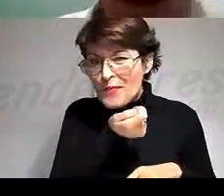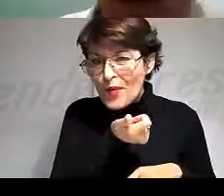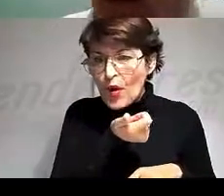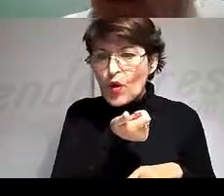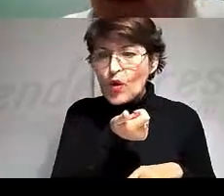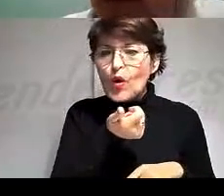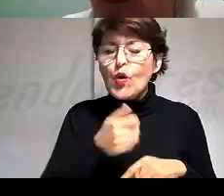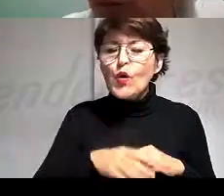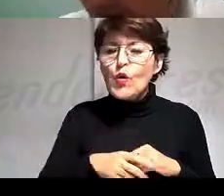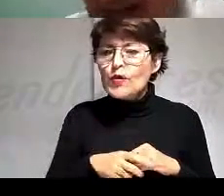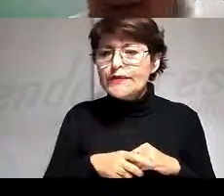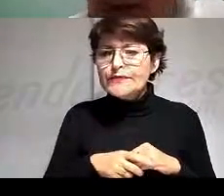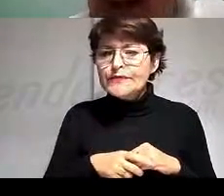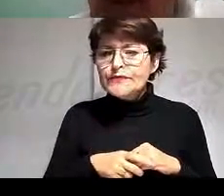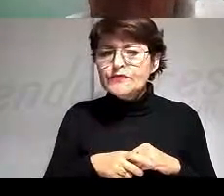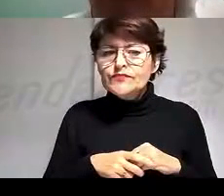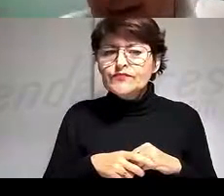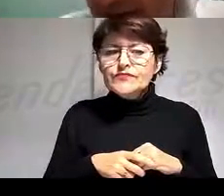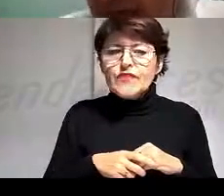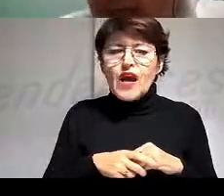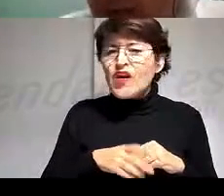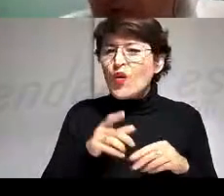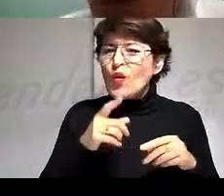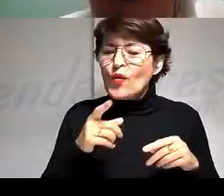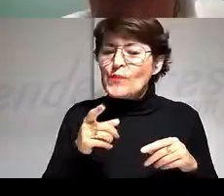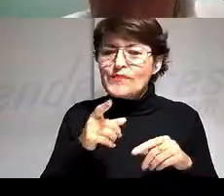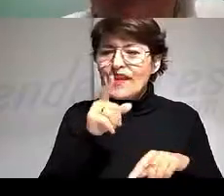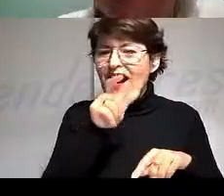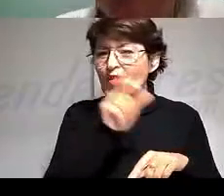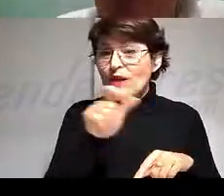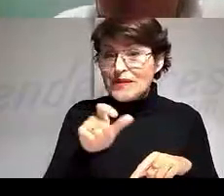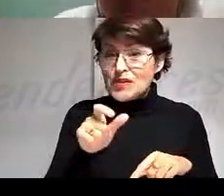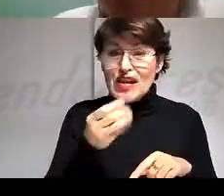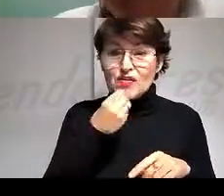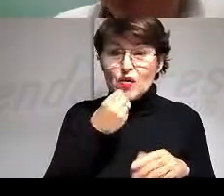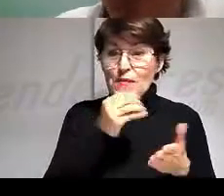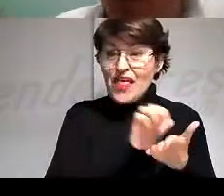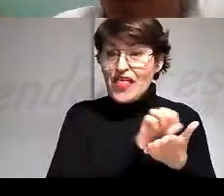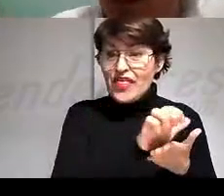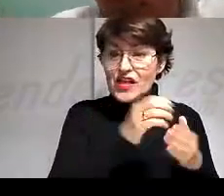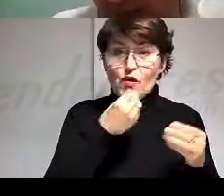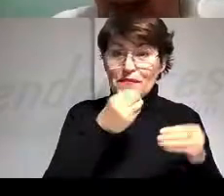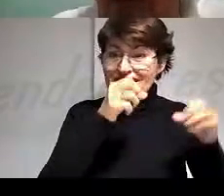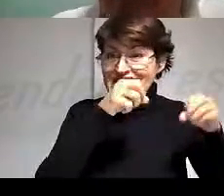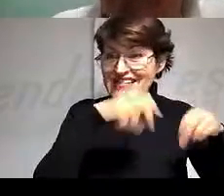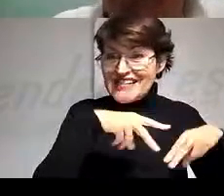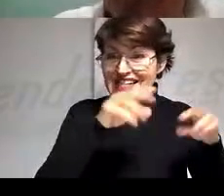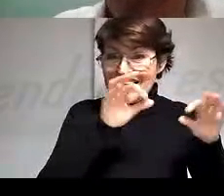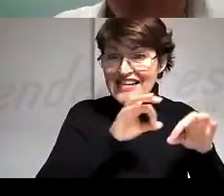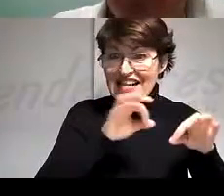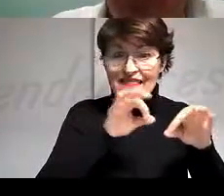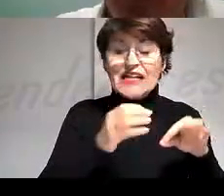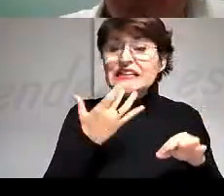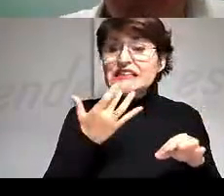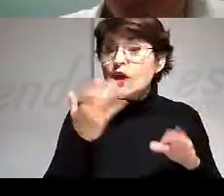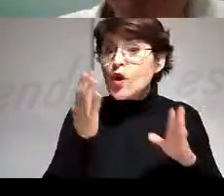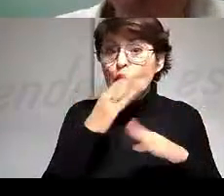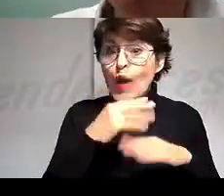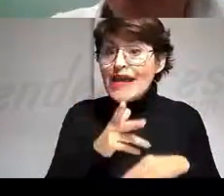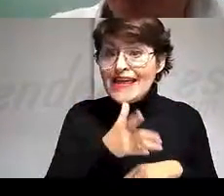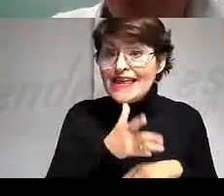o que hace restricción alimentaria voluntaria, pues sí que el cuerpo, si carece de hidratos de carbono de